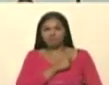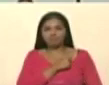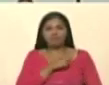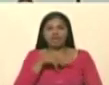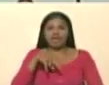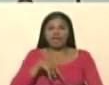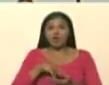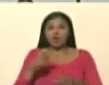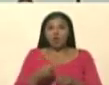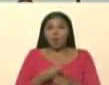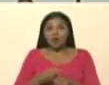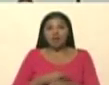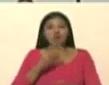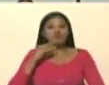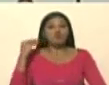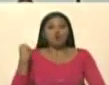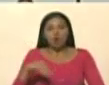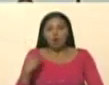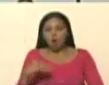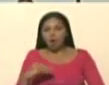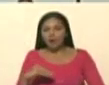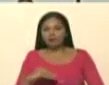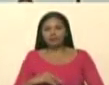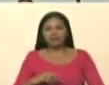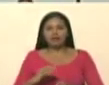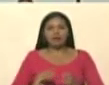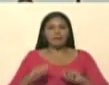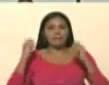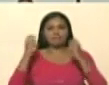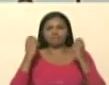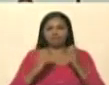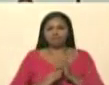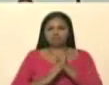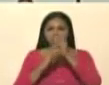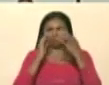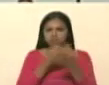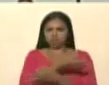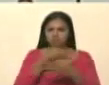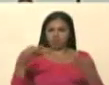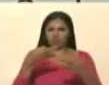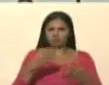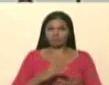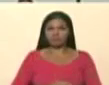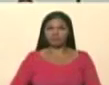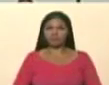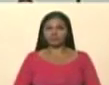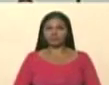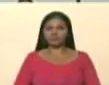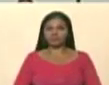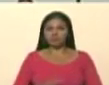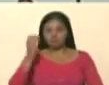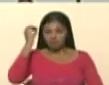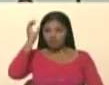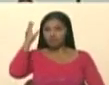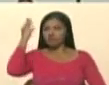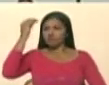lacava otro joven líder impetuoso creativo